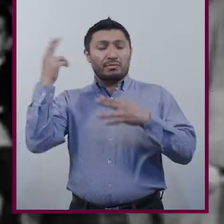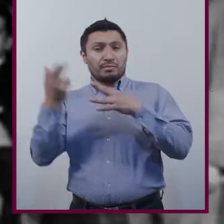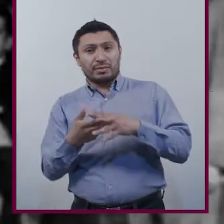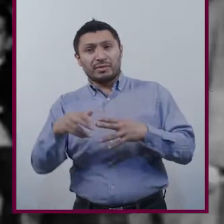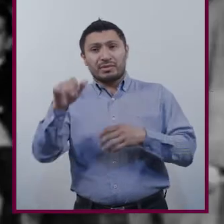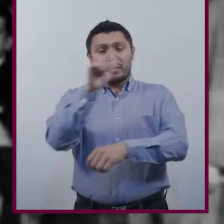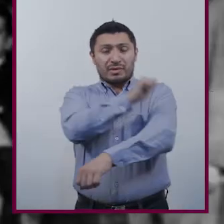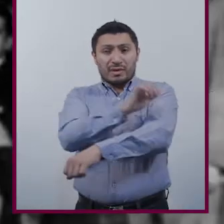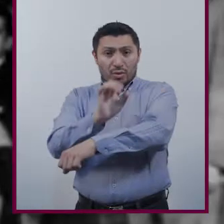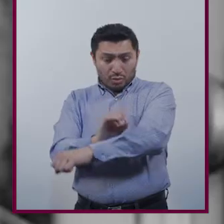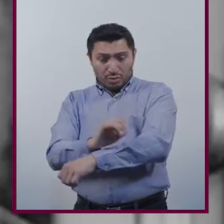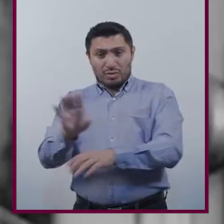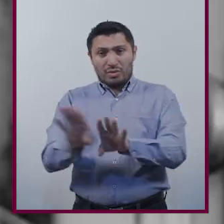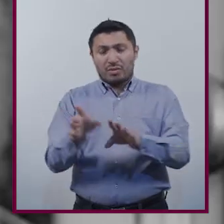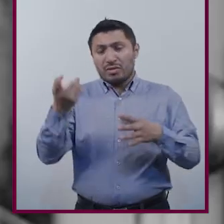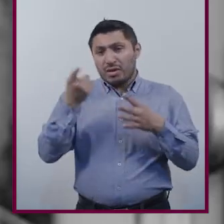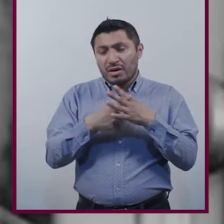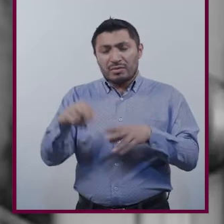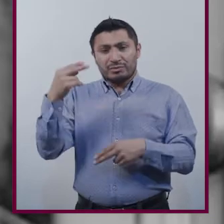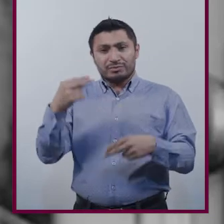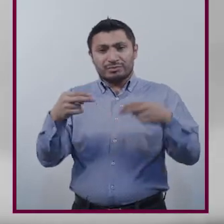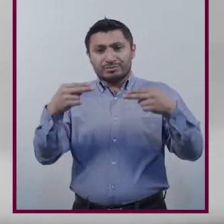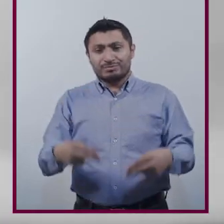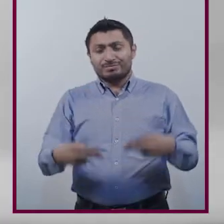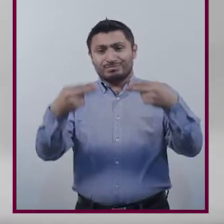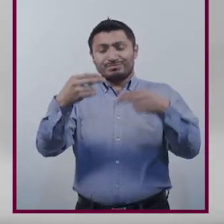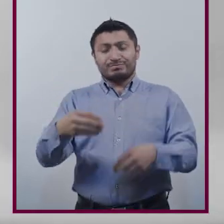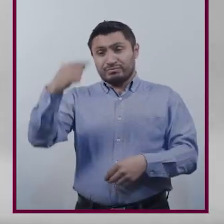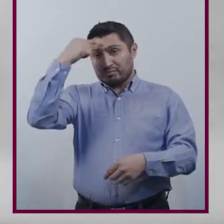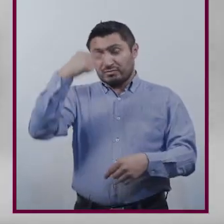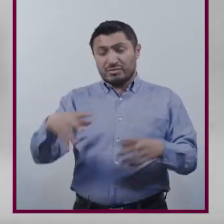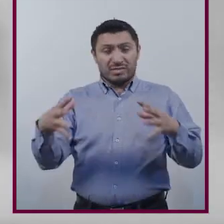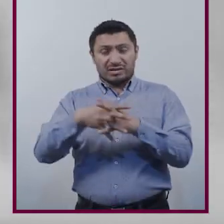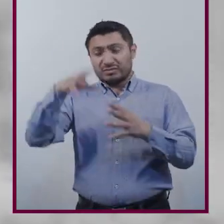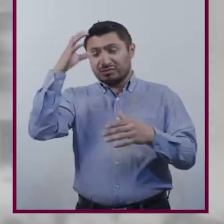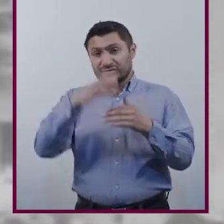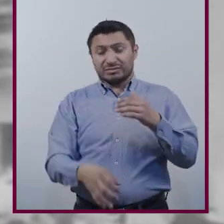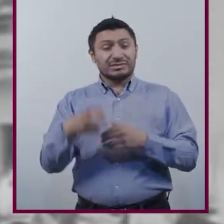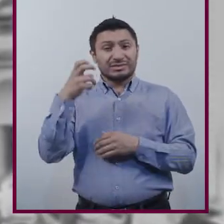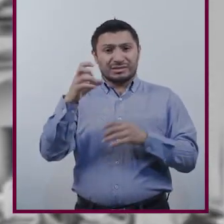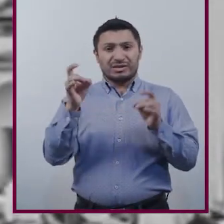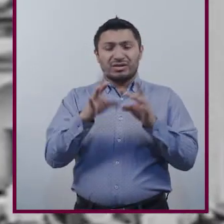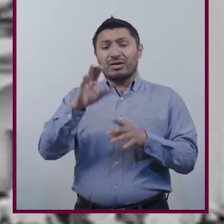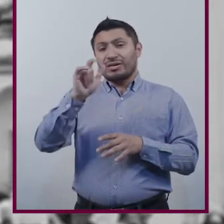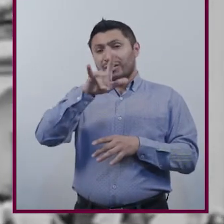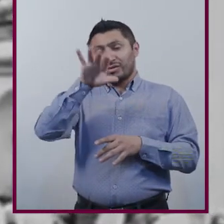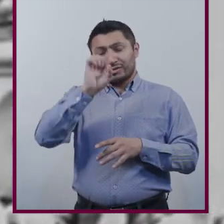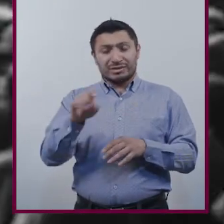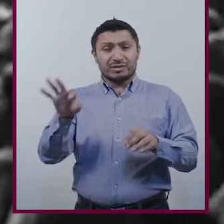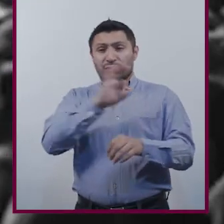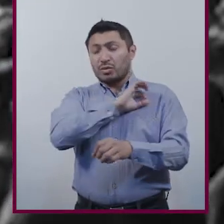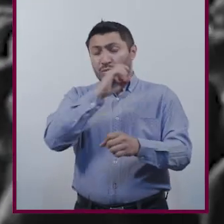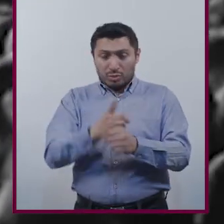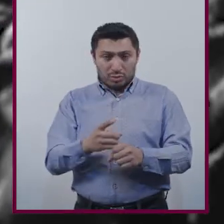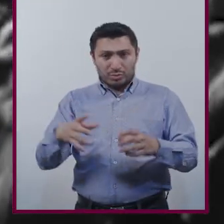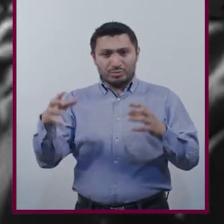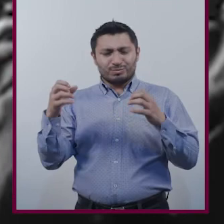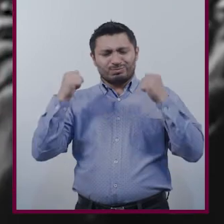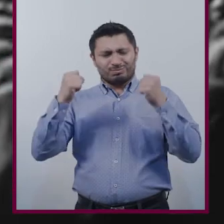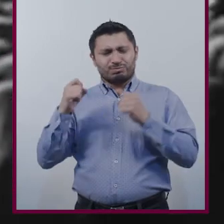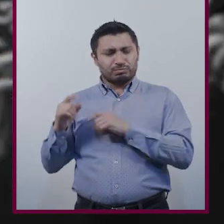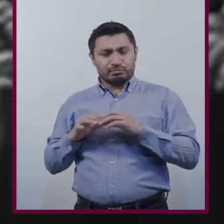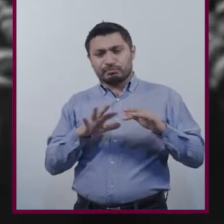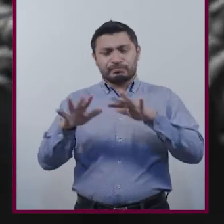quien había comenzado con las negociaciones para acabar la guerra. Este suceso dio a Calles la posibilidad de expandir su fuerza contra la